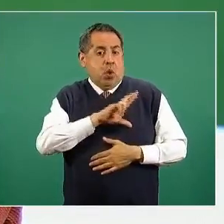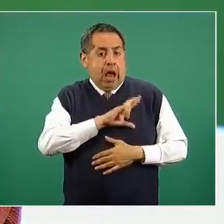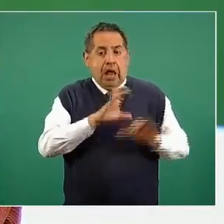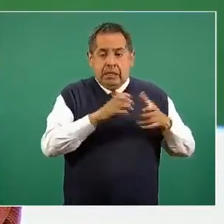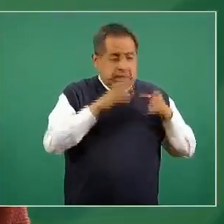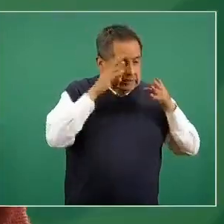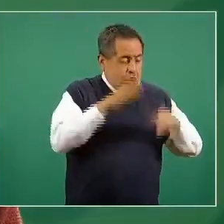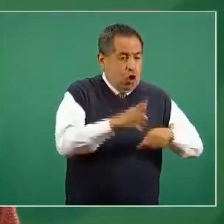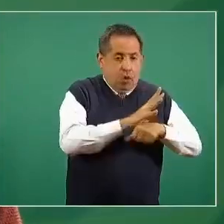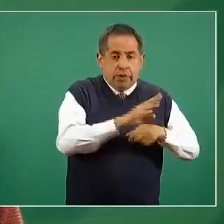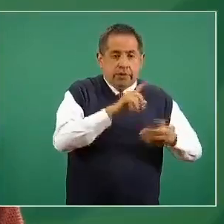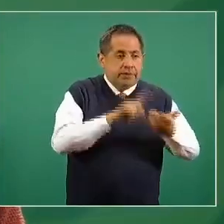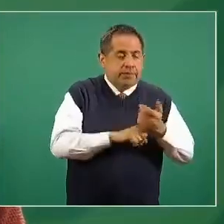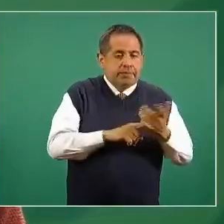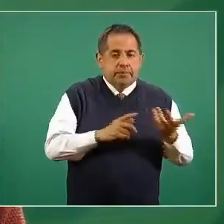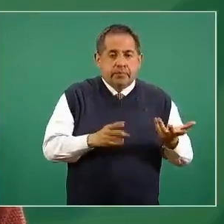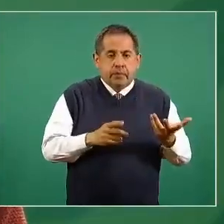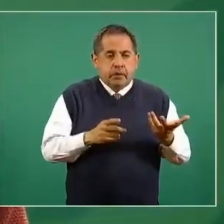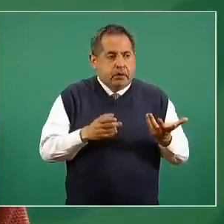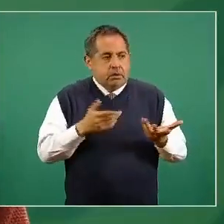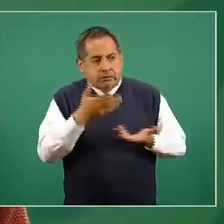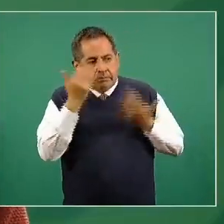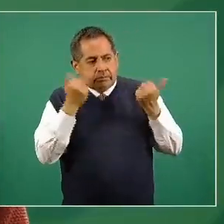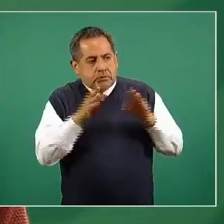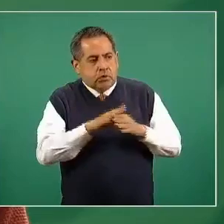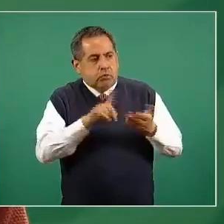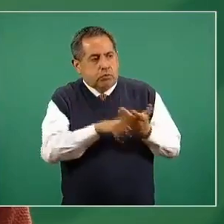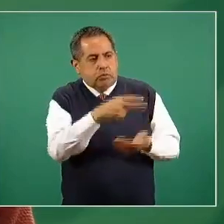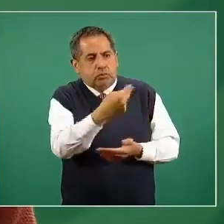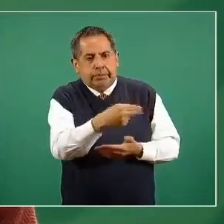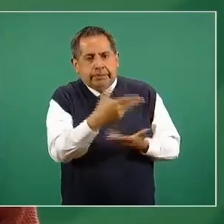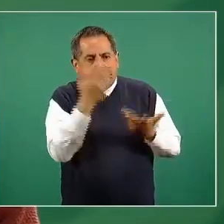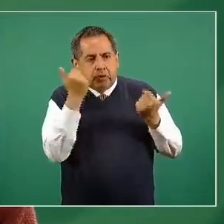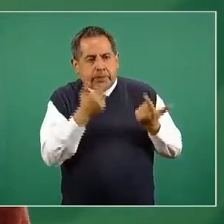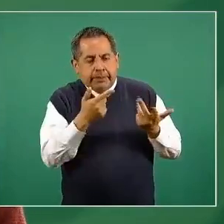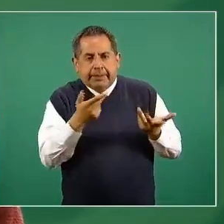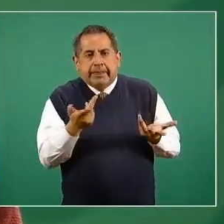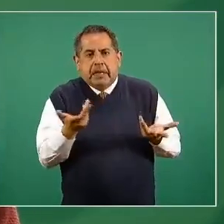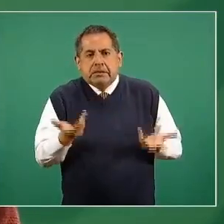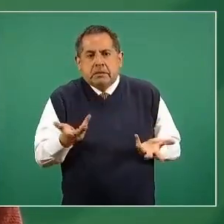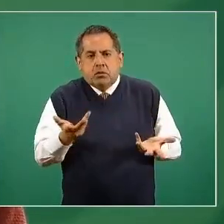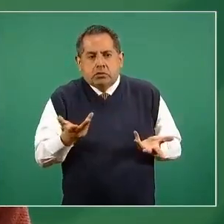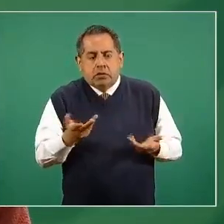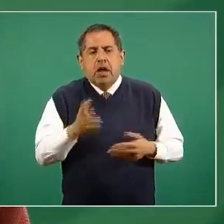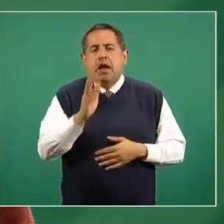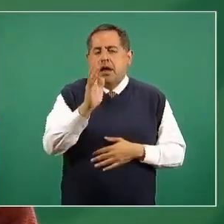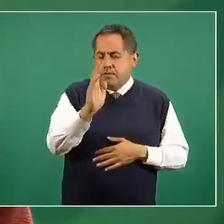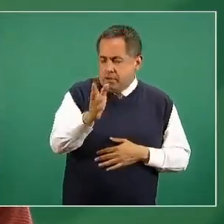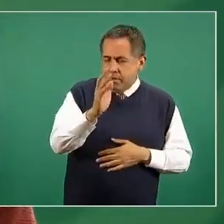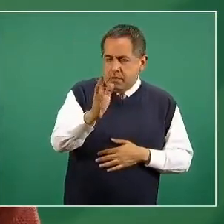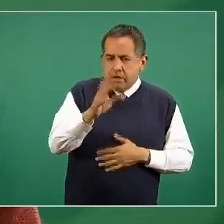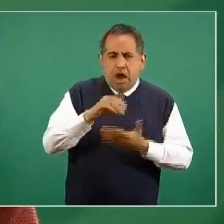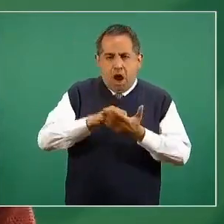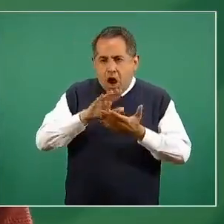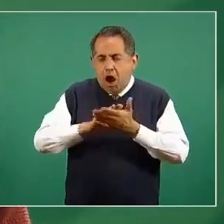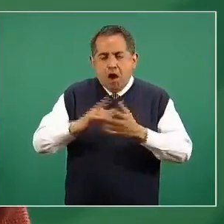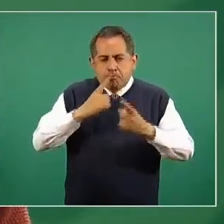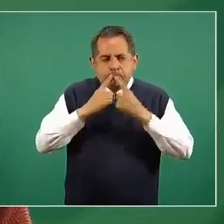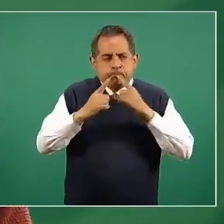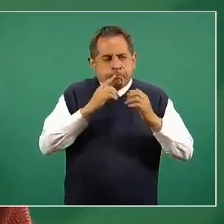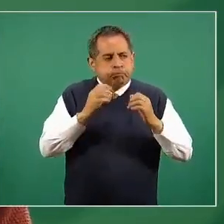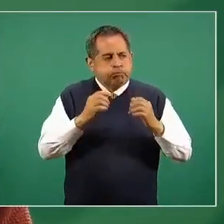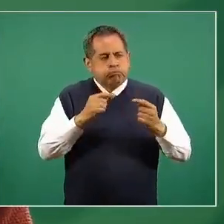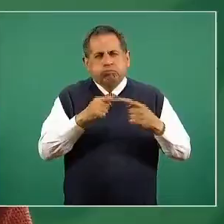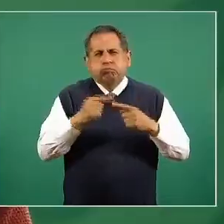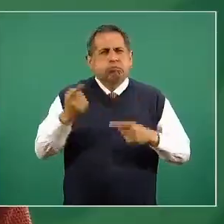privado, entonces no tenemos una manera directa de registrarle. Sin embargo, ya se ha establecido conversación desde hace